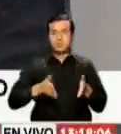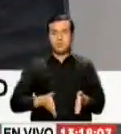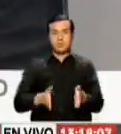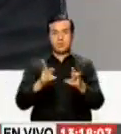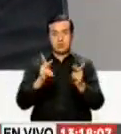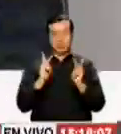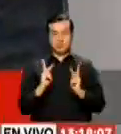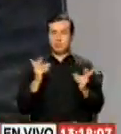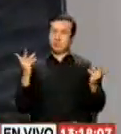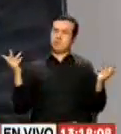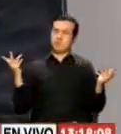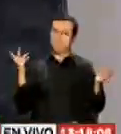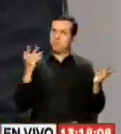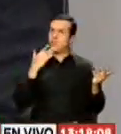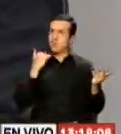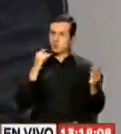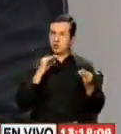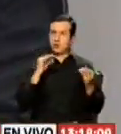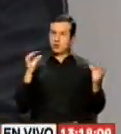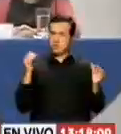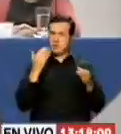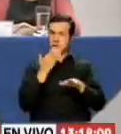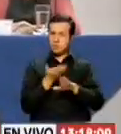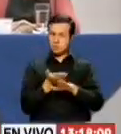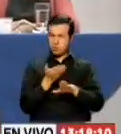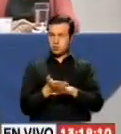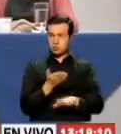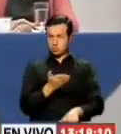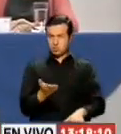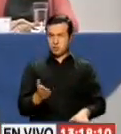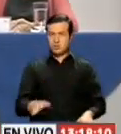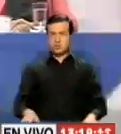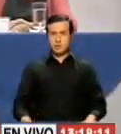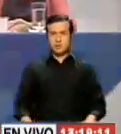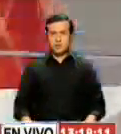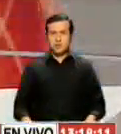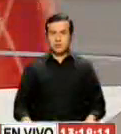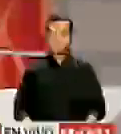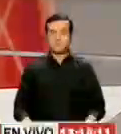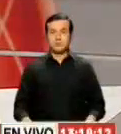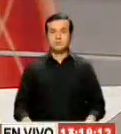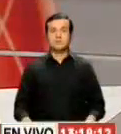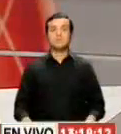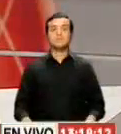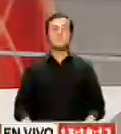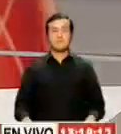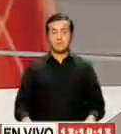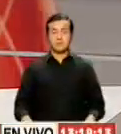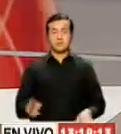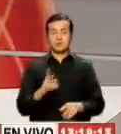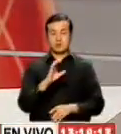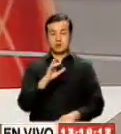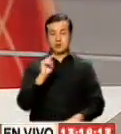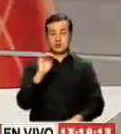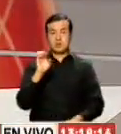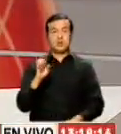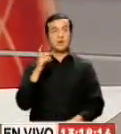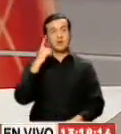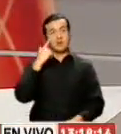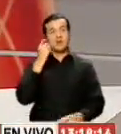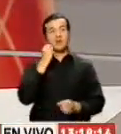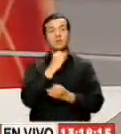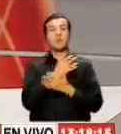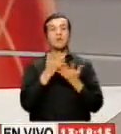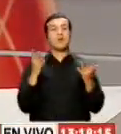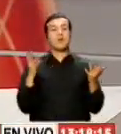entonces queremos mejorar la calidad de las propuestas. Valeria Villarroel, Telediario. Y desde el Consejo Nacional Electoral se afirma